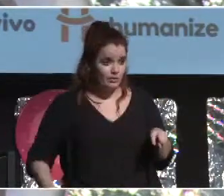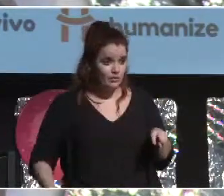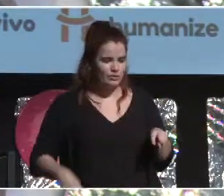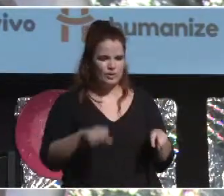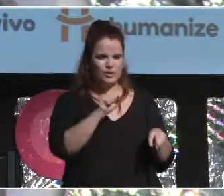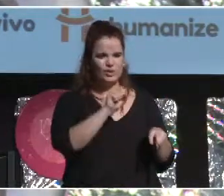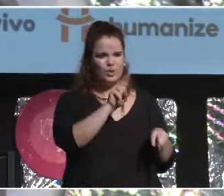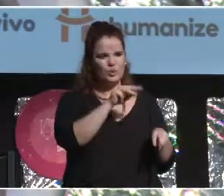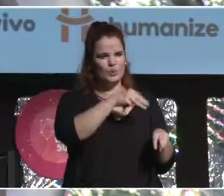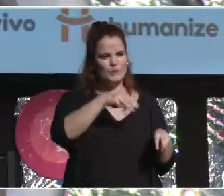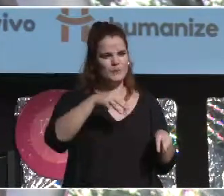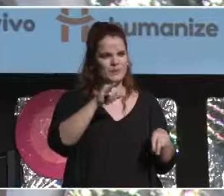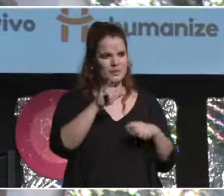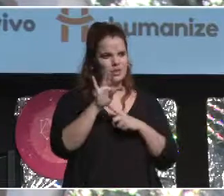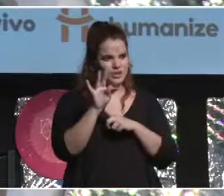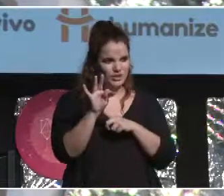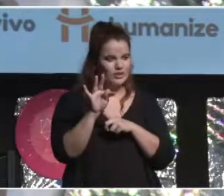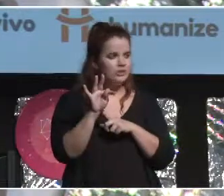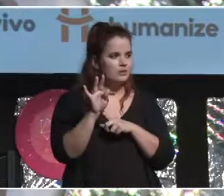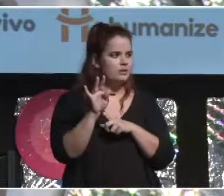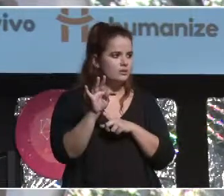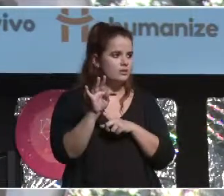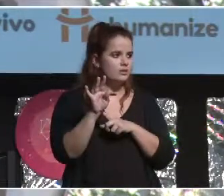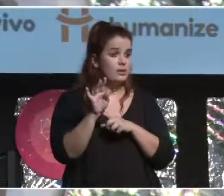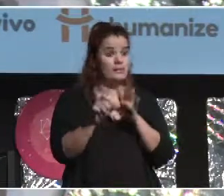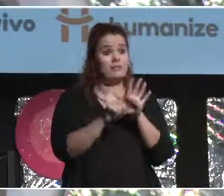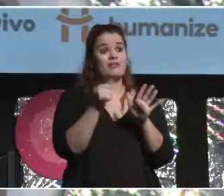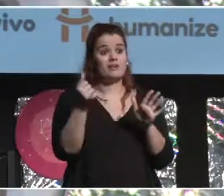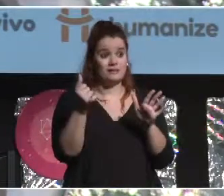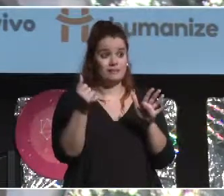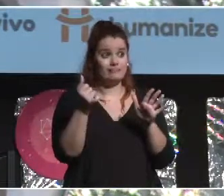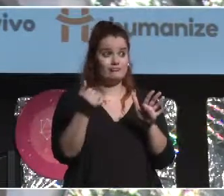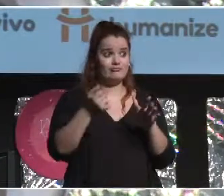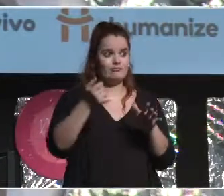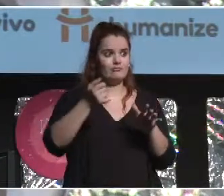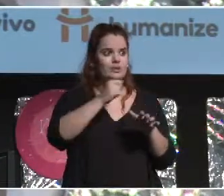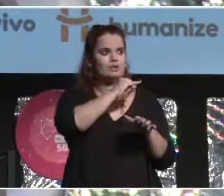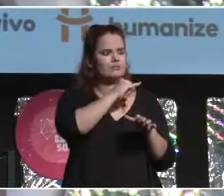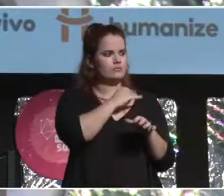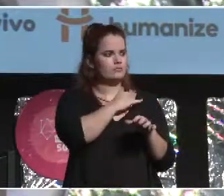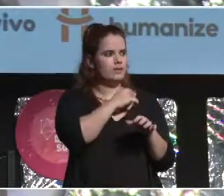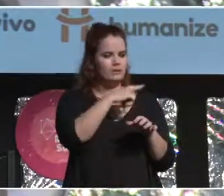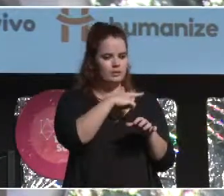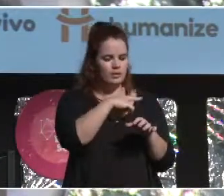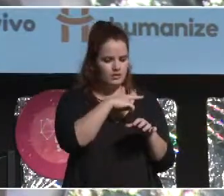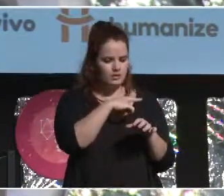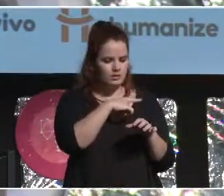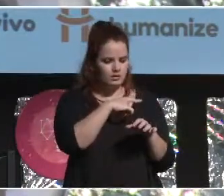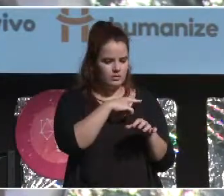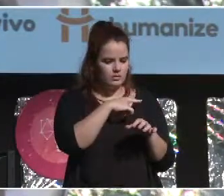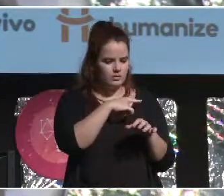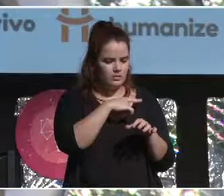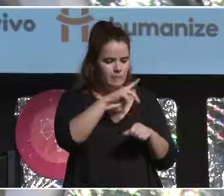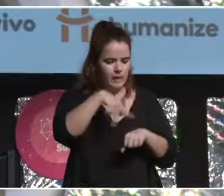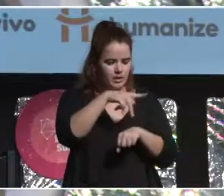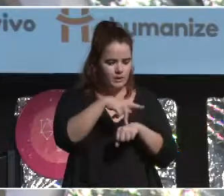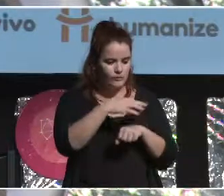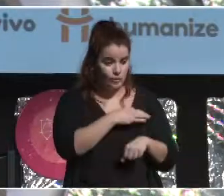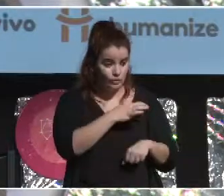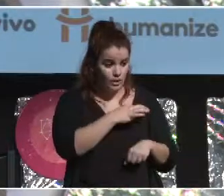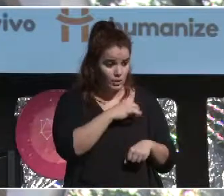de ODS, que es la primera vez que se hace. En julio los países voluntariamente se